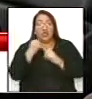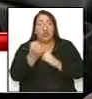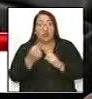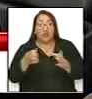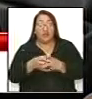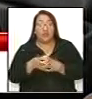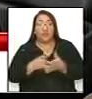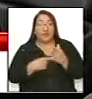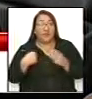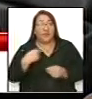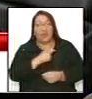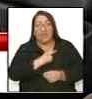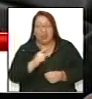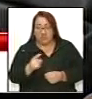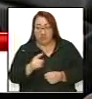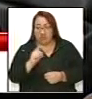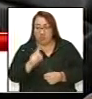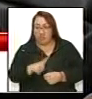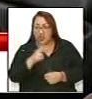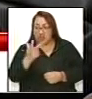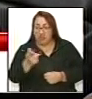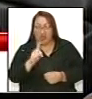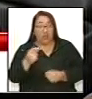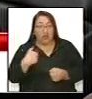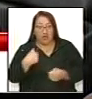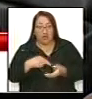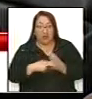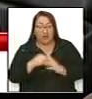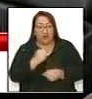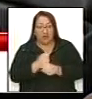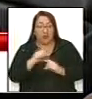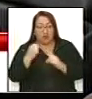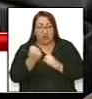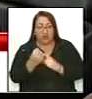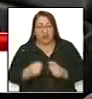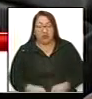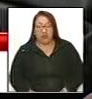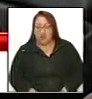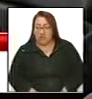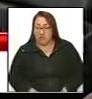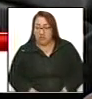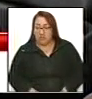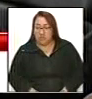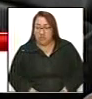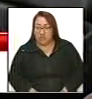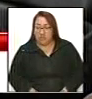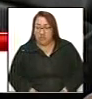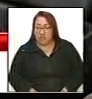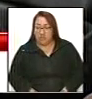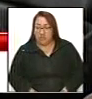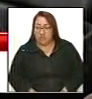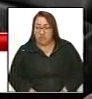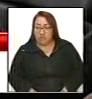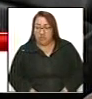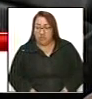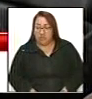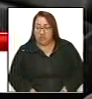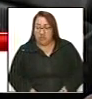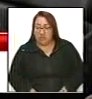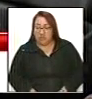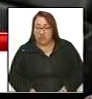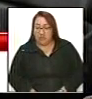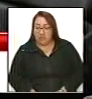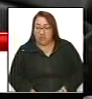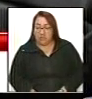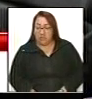que denuncie que un tercero que no funciona como sociedad de gestión interpone la denuncia correspondiente y